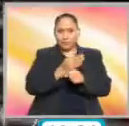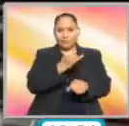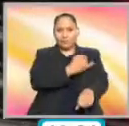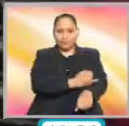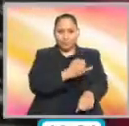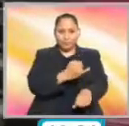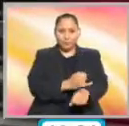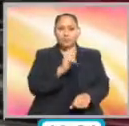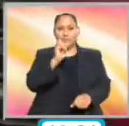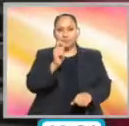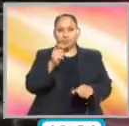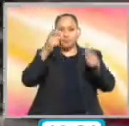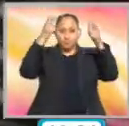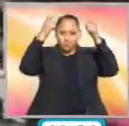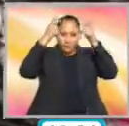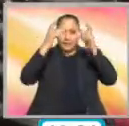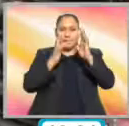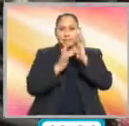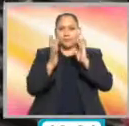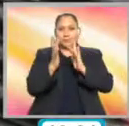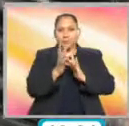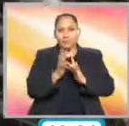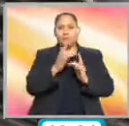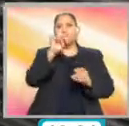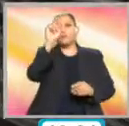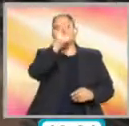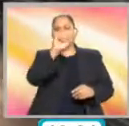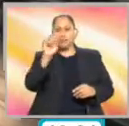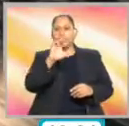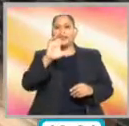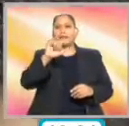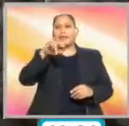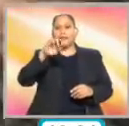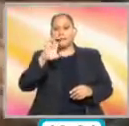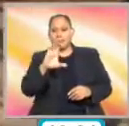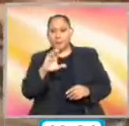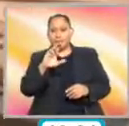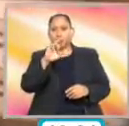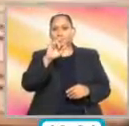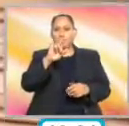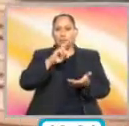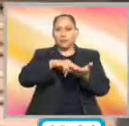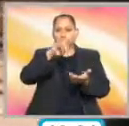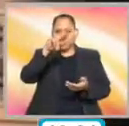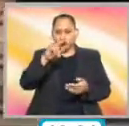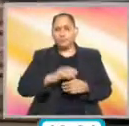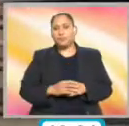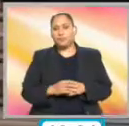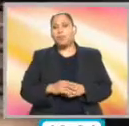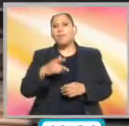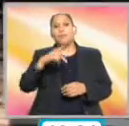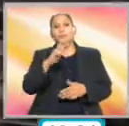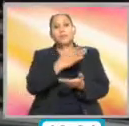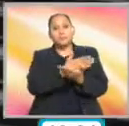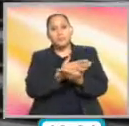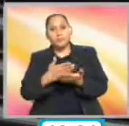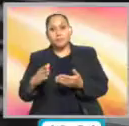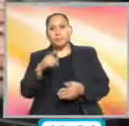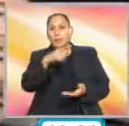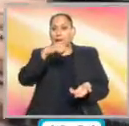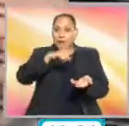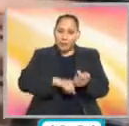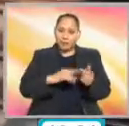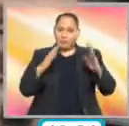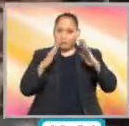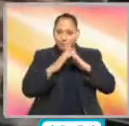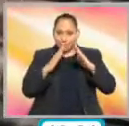Este es un Jesucristo pintado por Canek, en donde vemos los motivos, pero además es una casa en